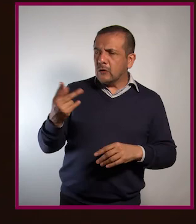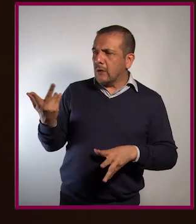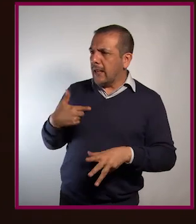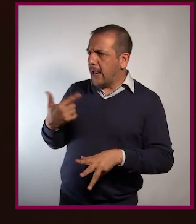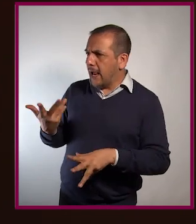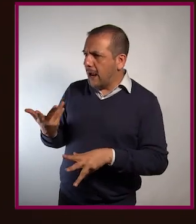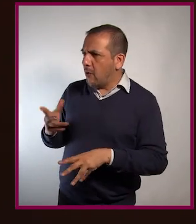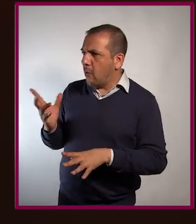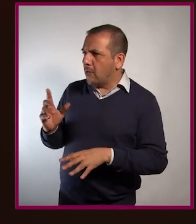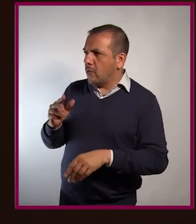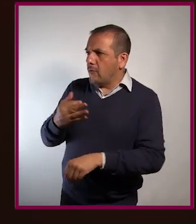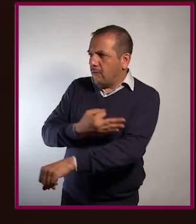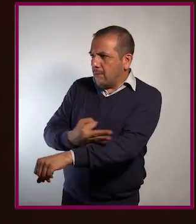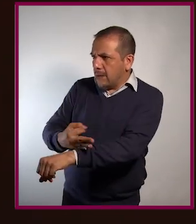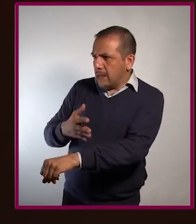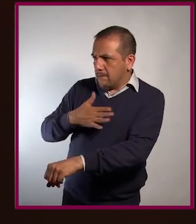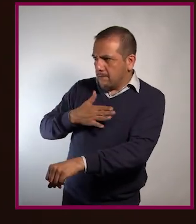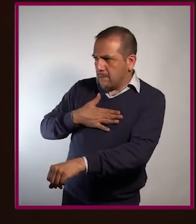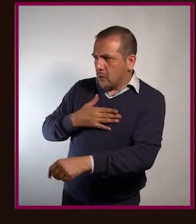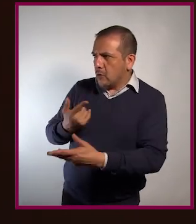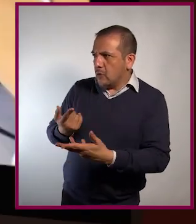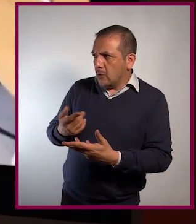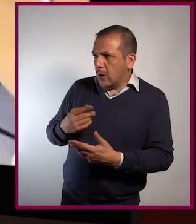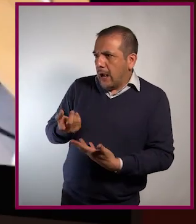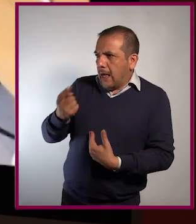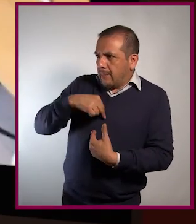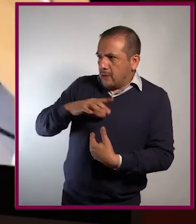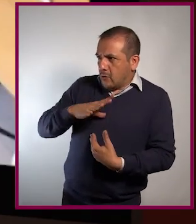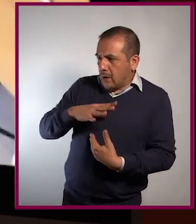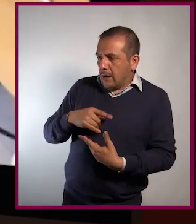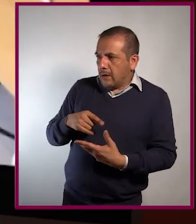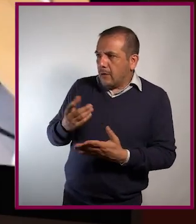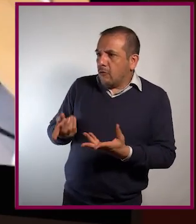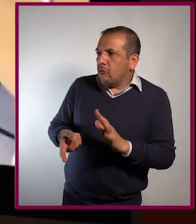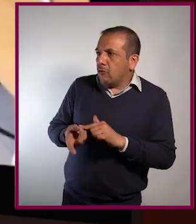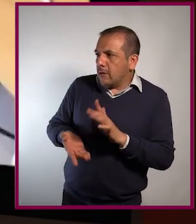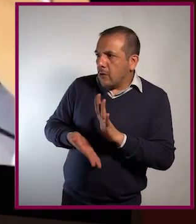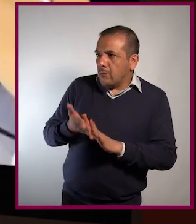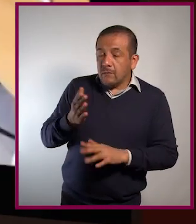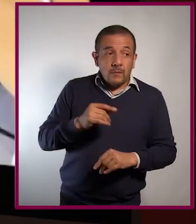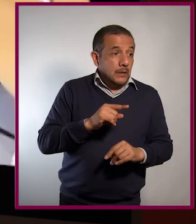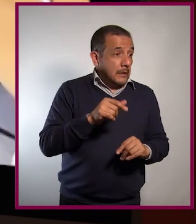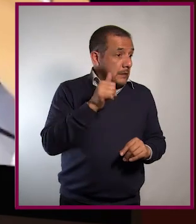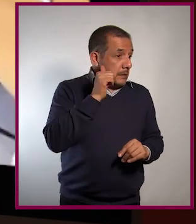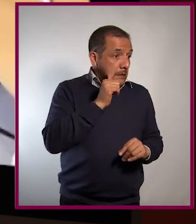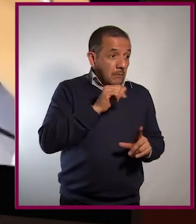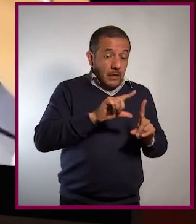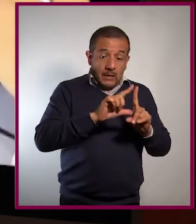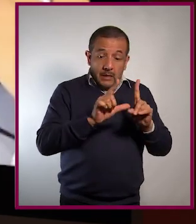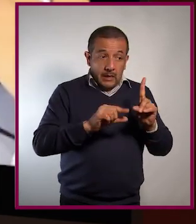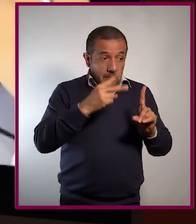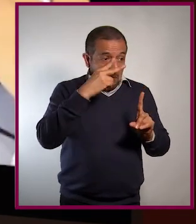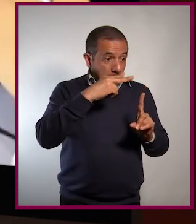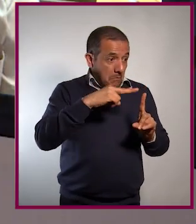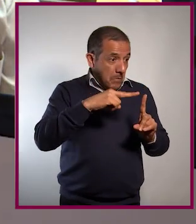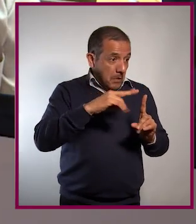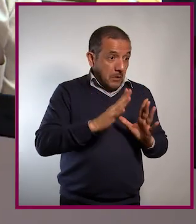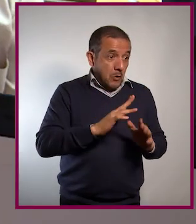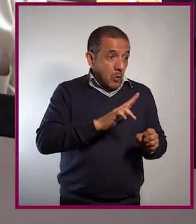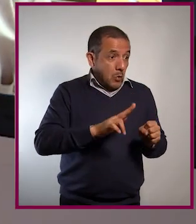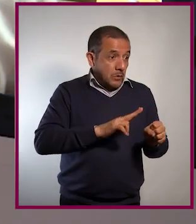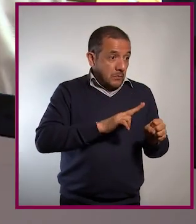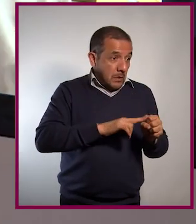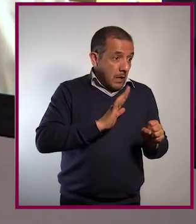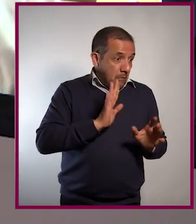mío tiene tuberculosis? ¿A dónde lo puedo llevar? Bueno, es una enfermedad que se ve en todos los centros de salud de este país. Lo que